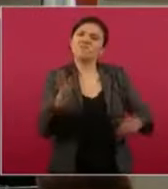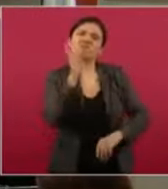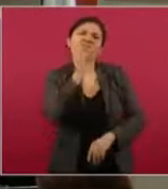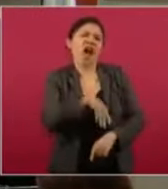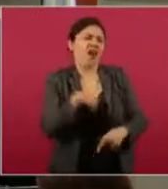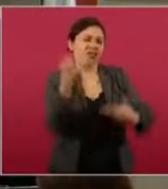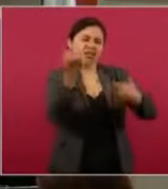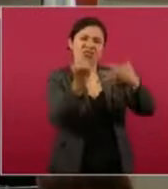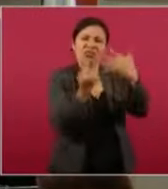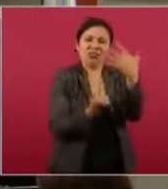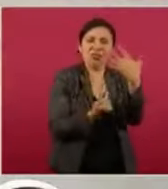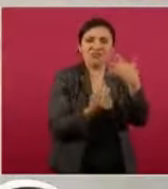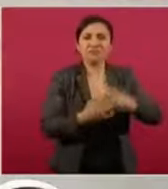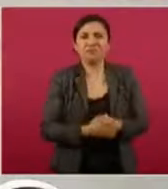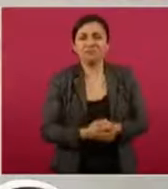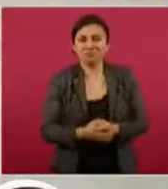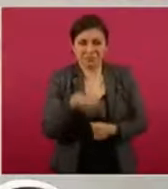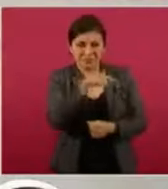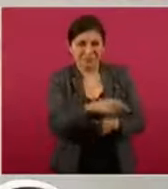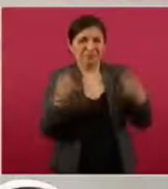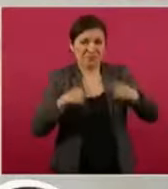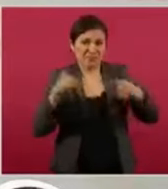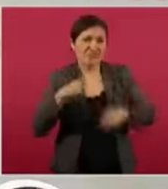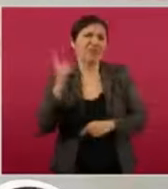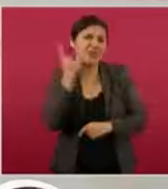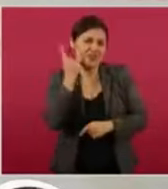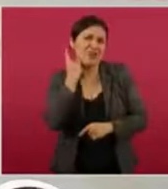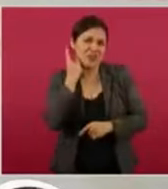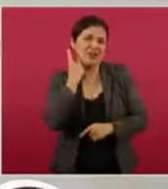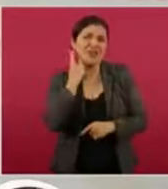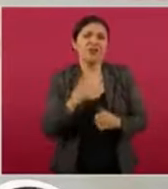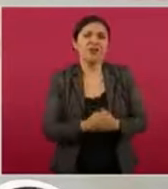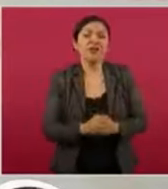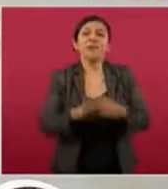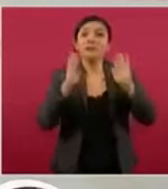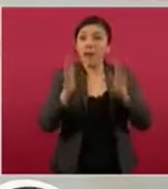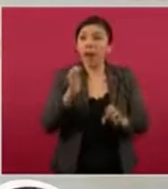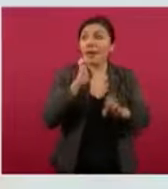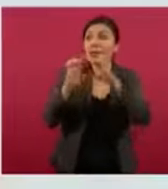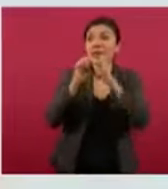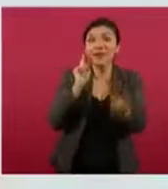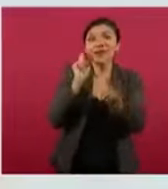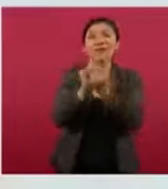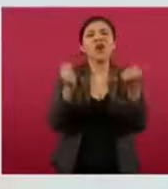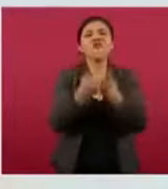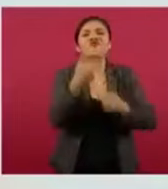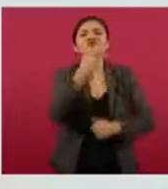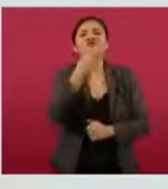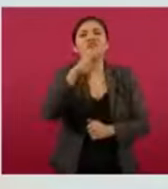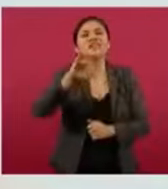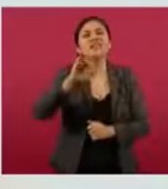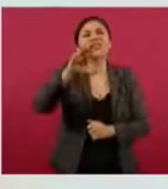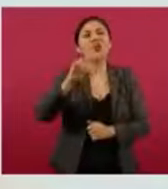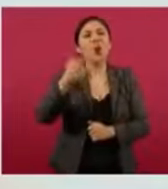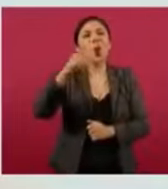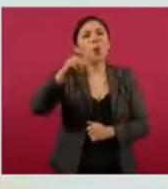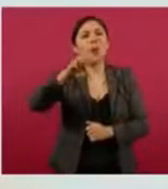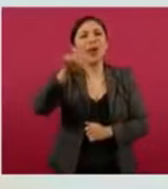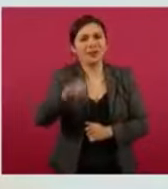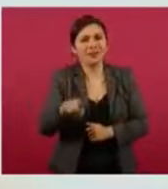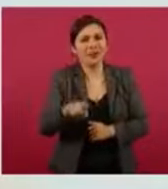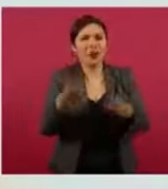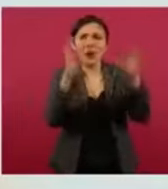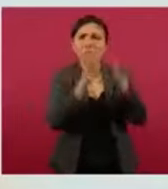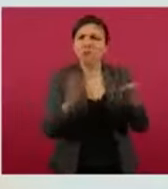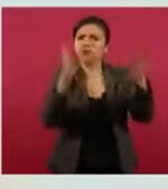República. El panista hasta fue entrevistado con Ciro Gómez Leyva e hizo